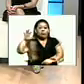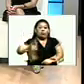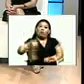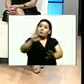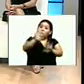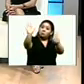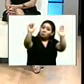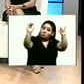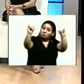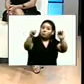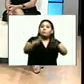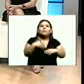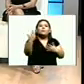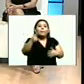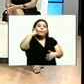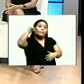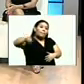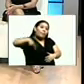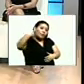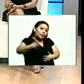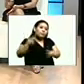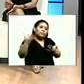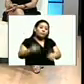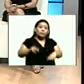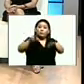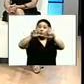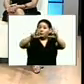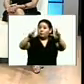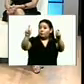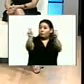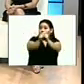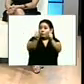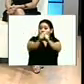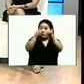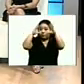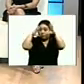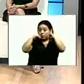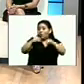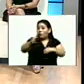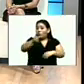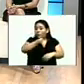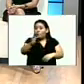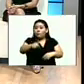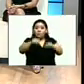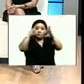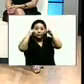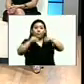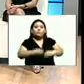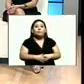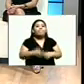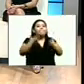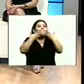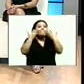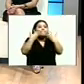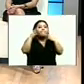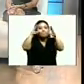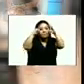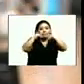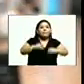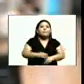Así nos despedimos Y nos esperamos Mañana A las ocho En punto Con más Noticiero Hechos Feliz noche